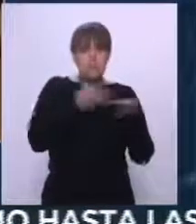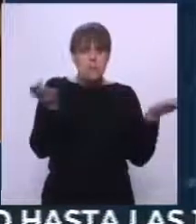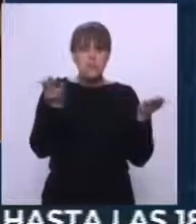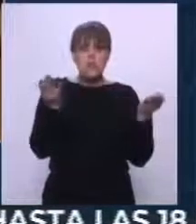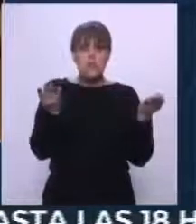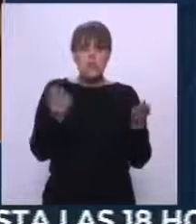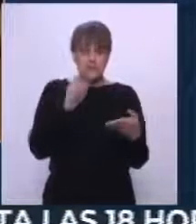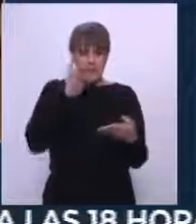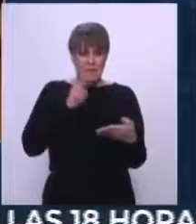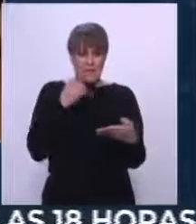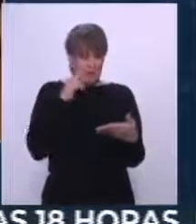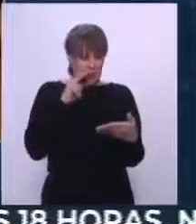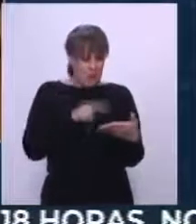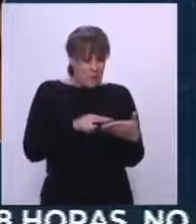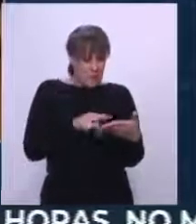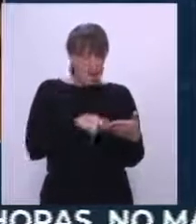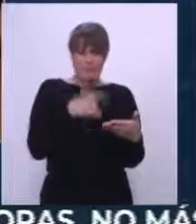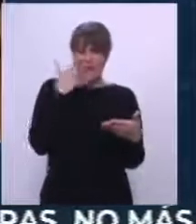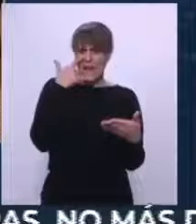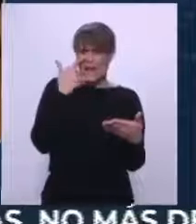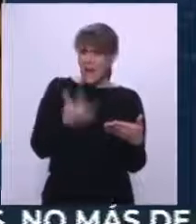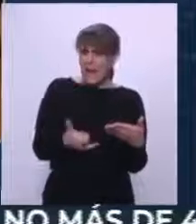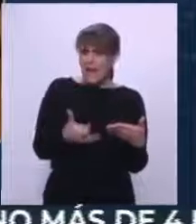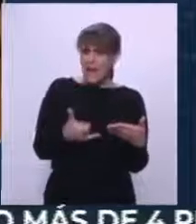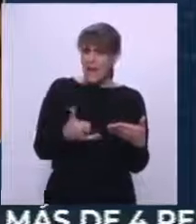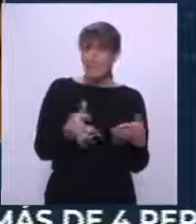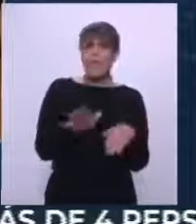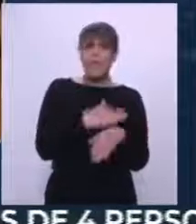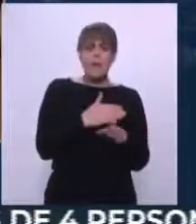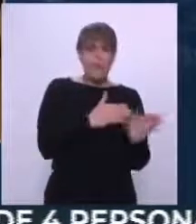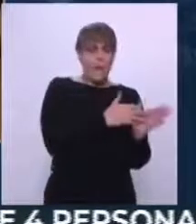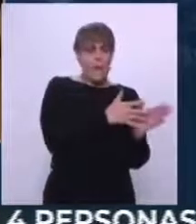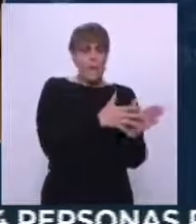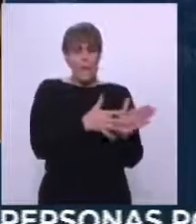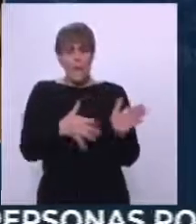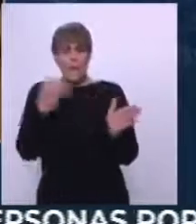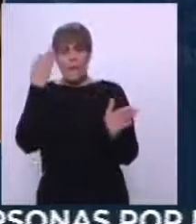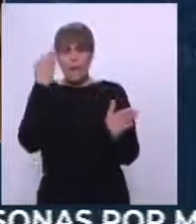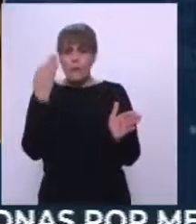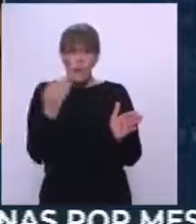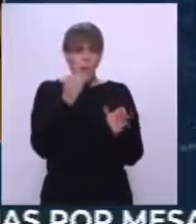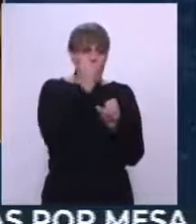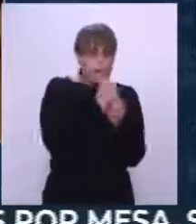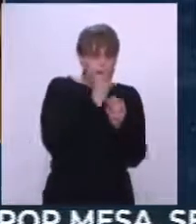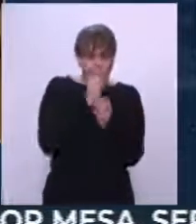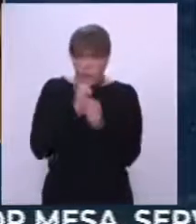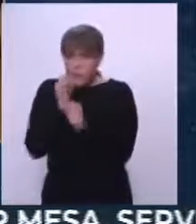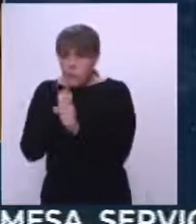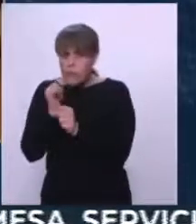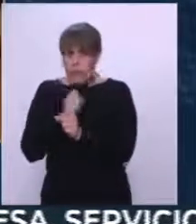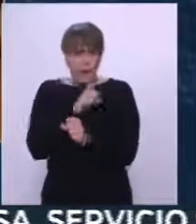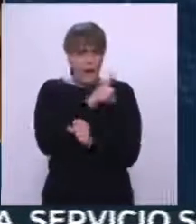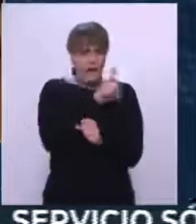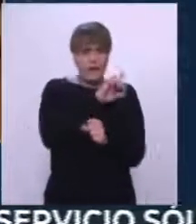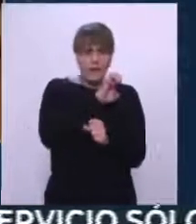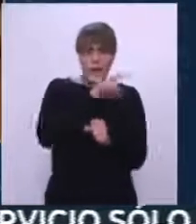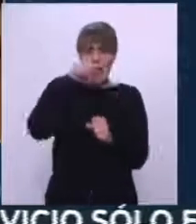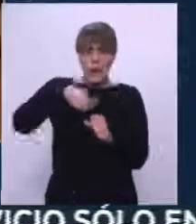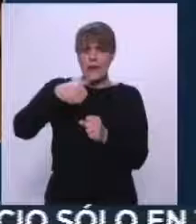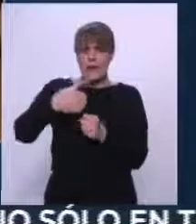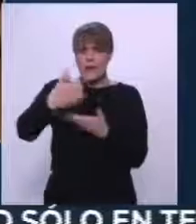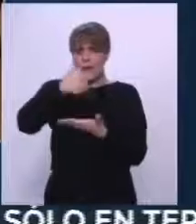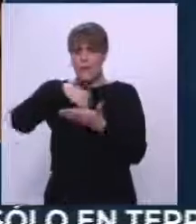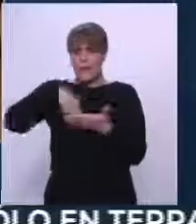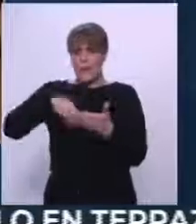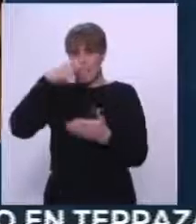poco raro. Todo me parece raro porque en el tiempo en que se estuvieron haciendo las investigaciones, supuestamente la DEA en México,